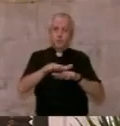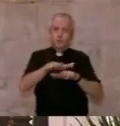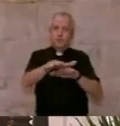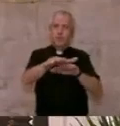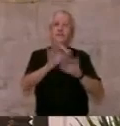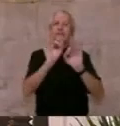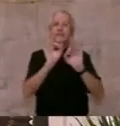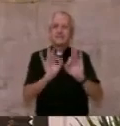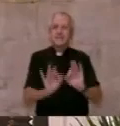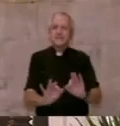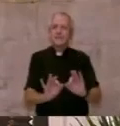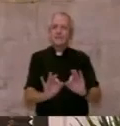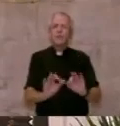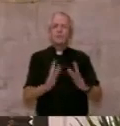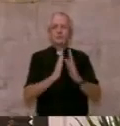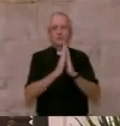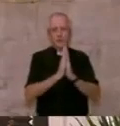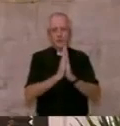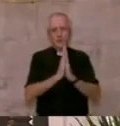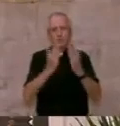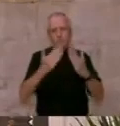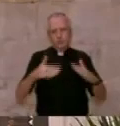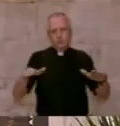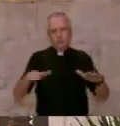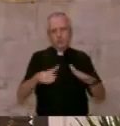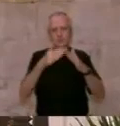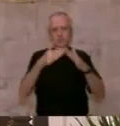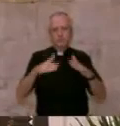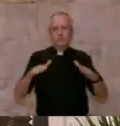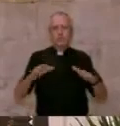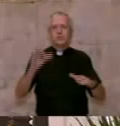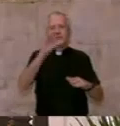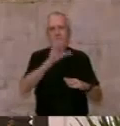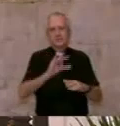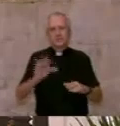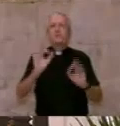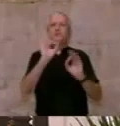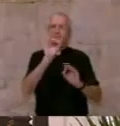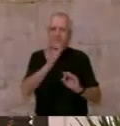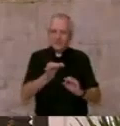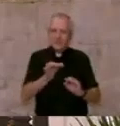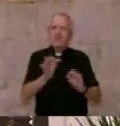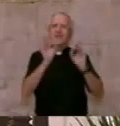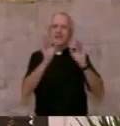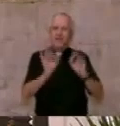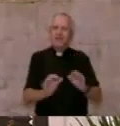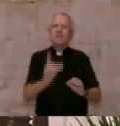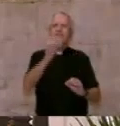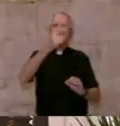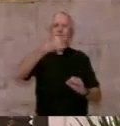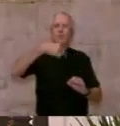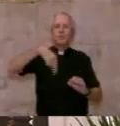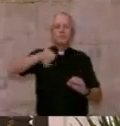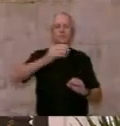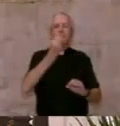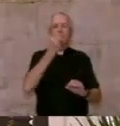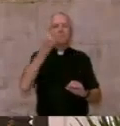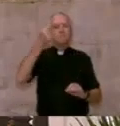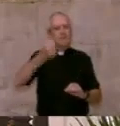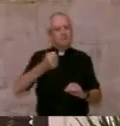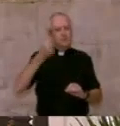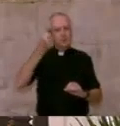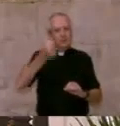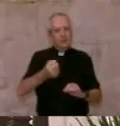y el rebaño que él pastó. Así lo hemos rogado cantando el salmo. Sí, él es nuestro